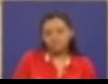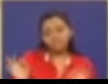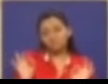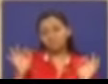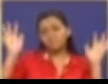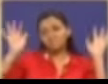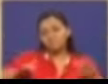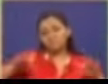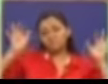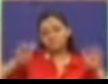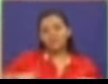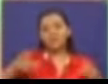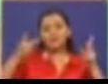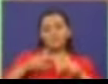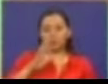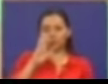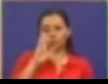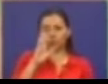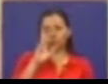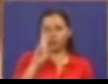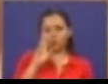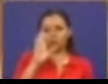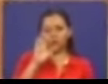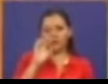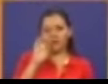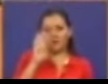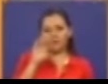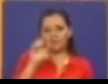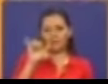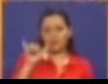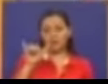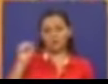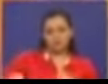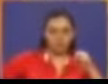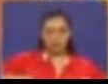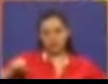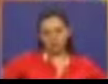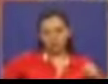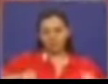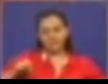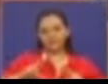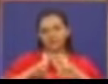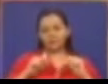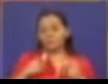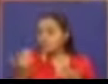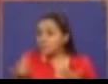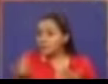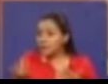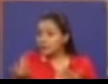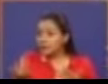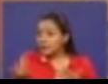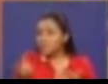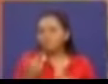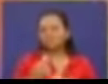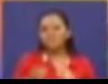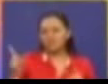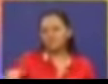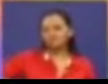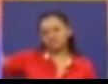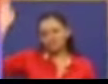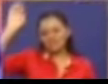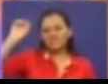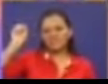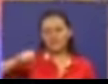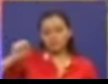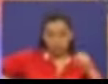saludo a Tuta Bike, tremenda organización de ciclistas de aquí del TN de Napo, que me esperaron con la lluvia y ellos finalmente sí fueron,